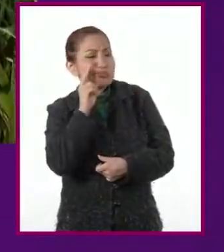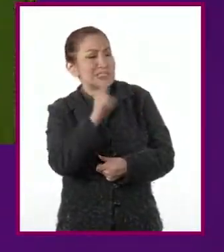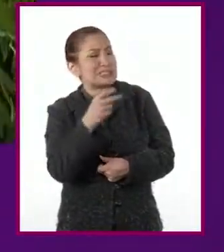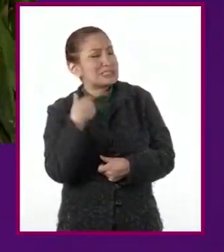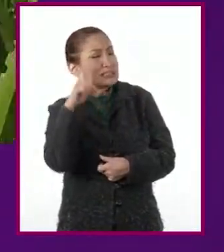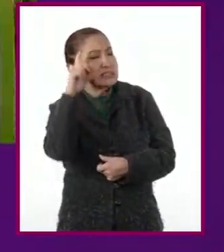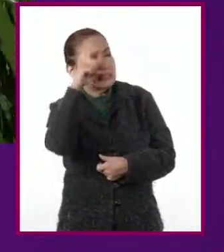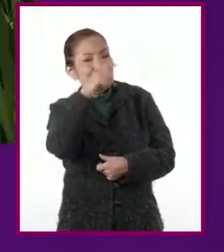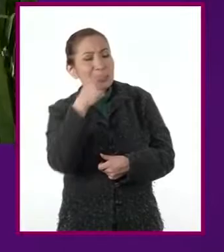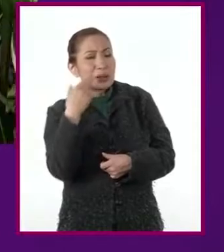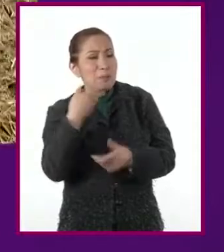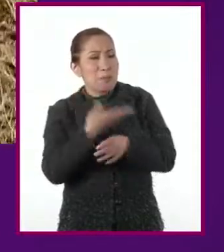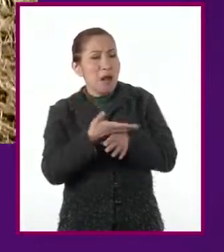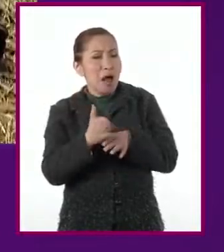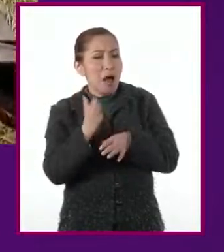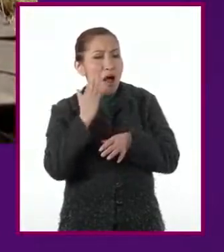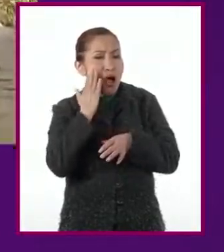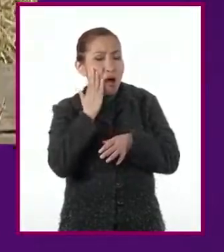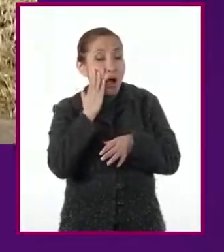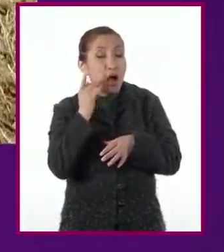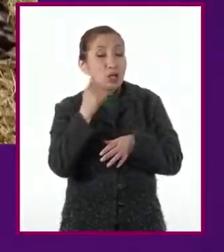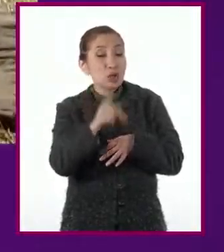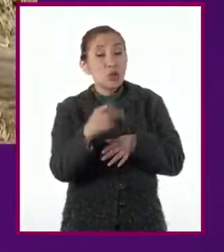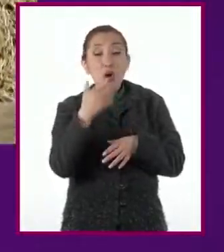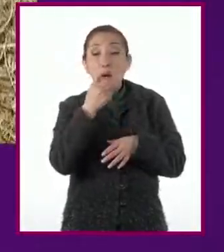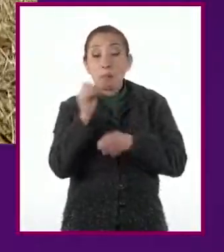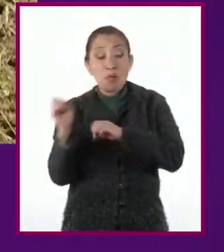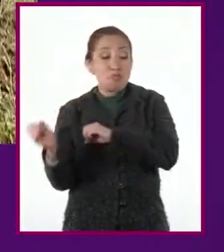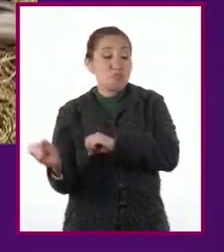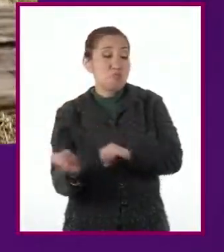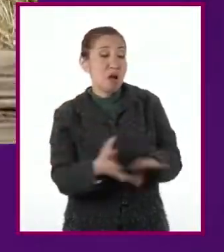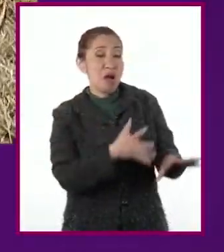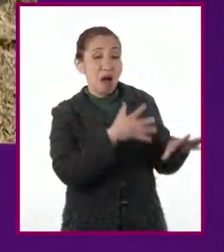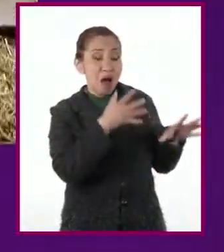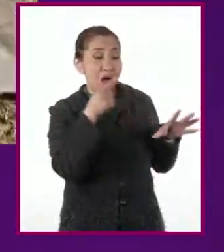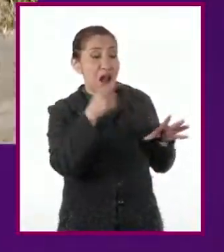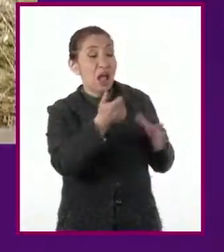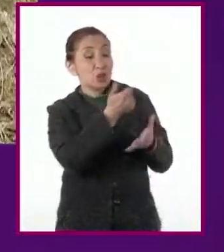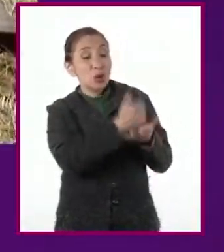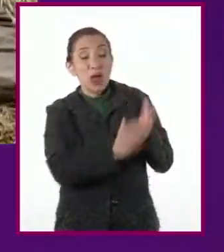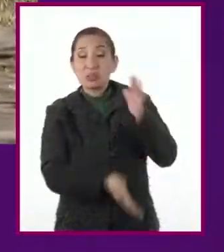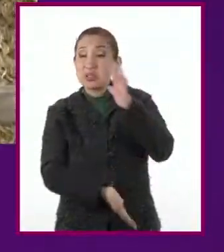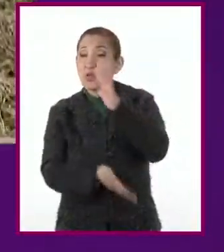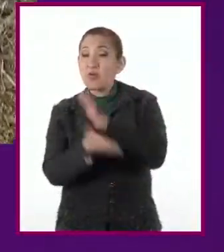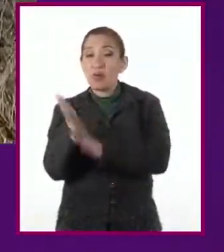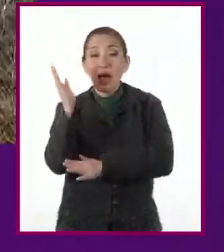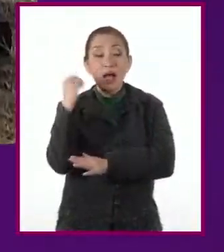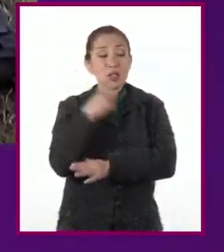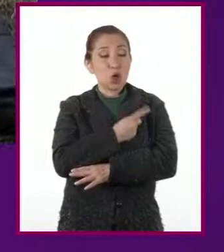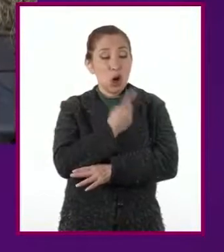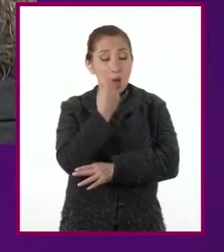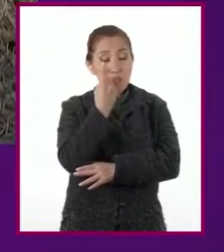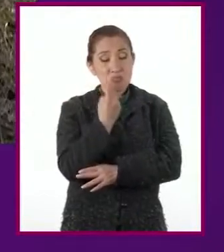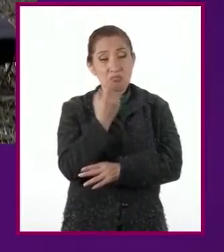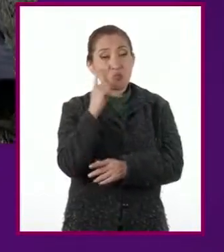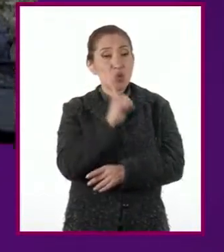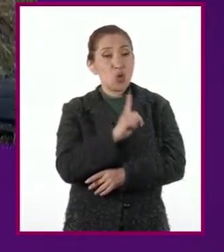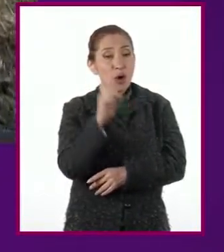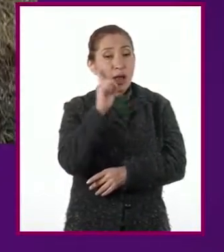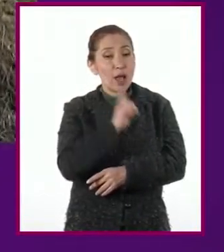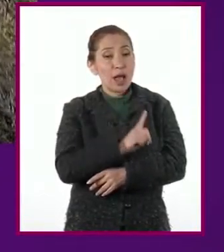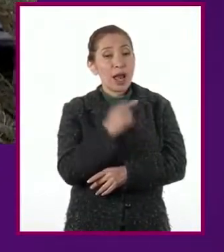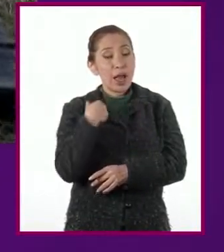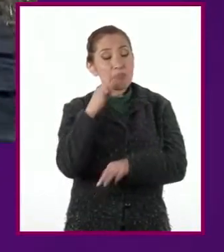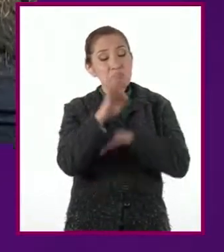quebranto, puso blanca su mejilla. Su pastor la ha abandonado, a la ciudad se marchó y solita la dejó a la vera